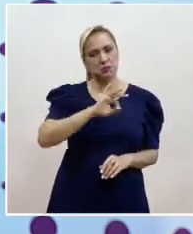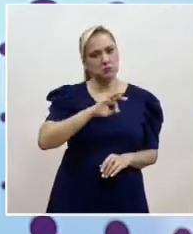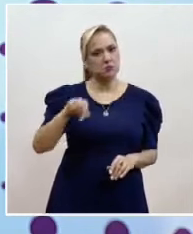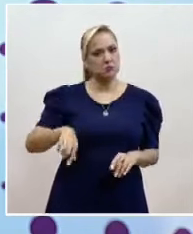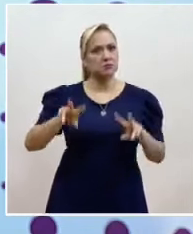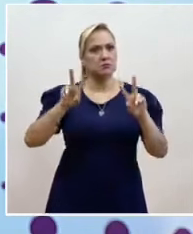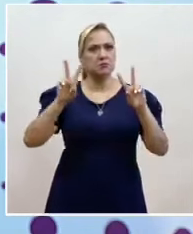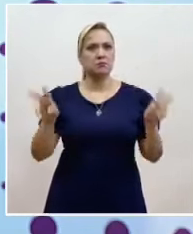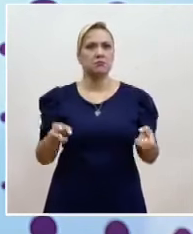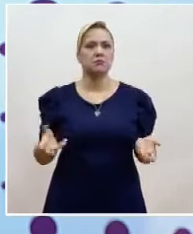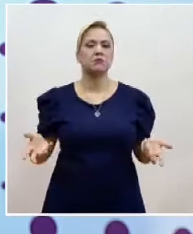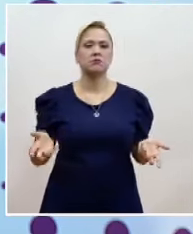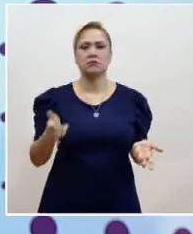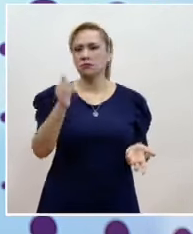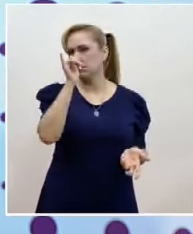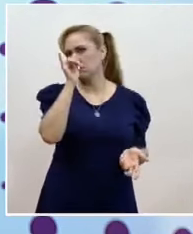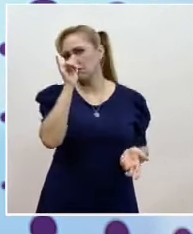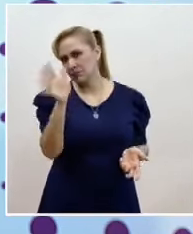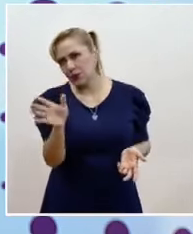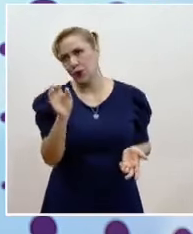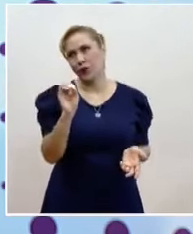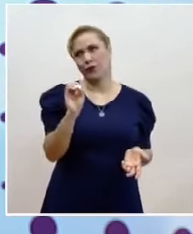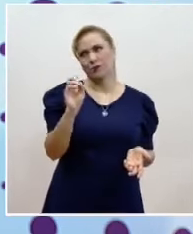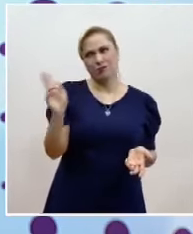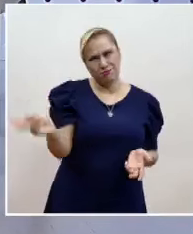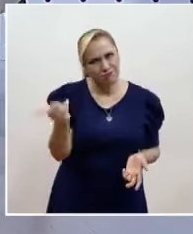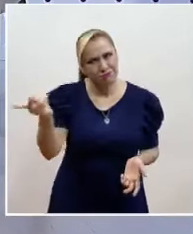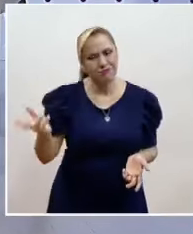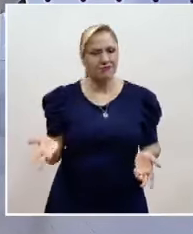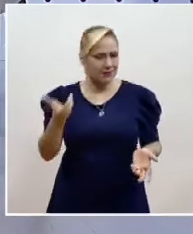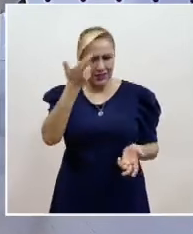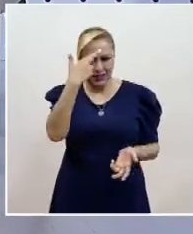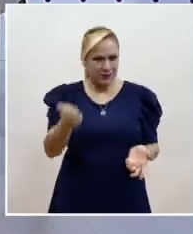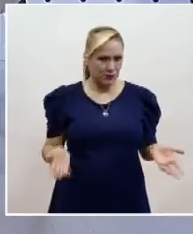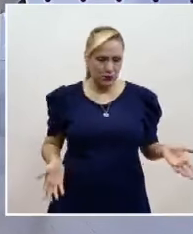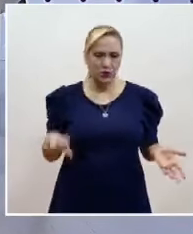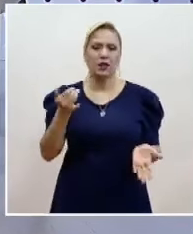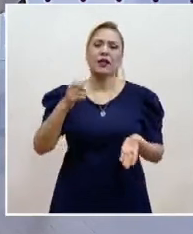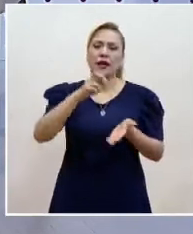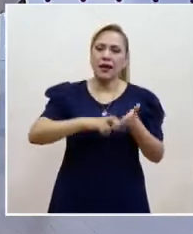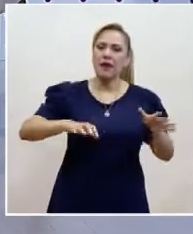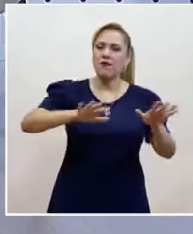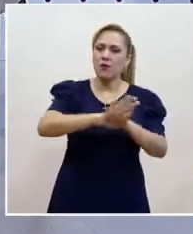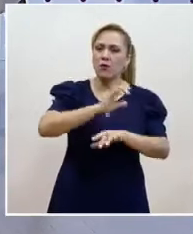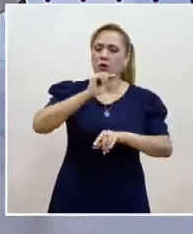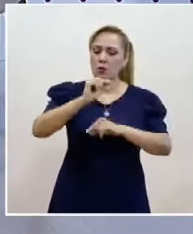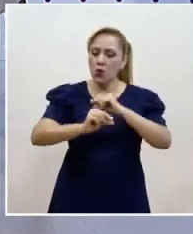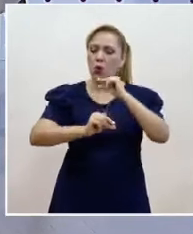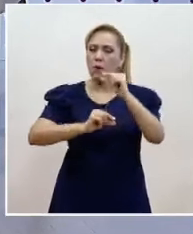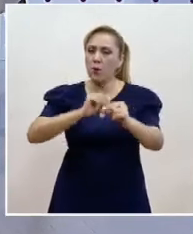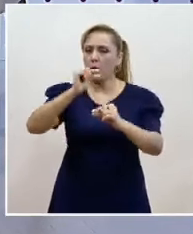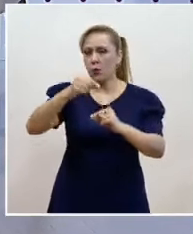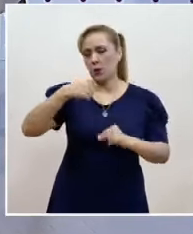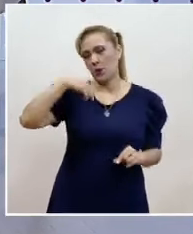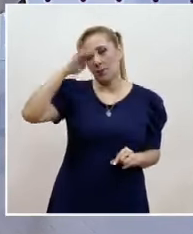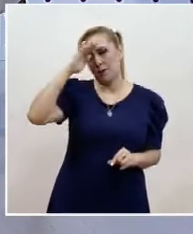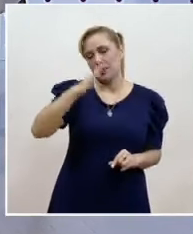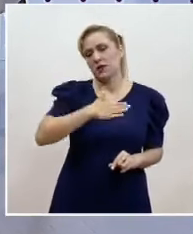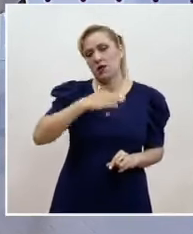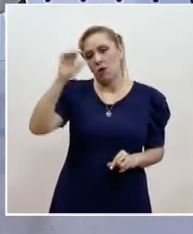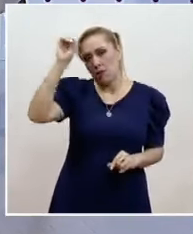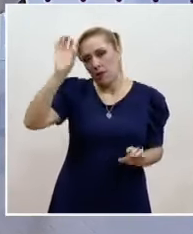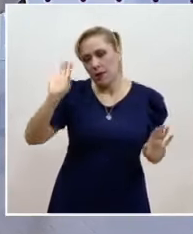tema de impugnar todo, cuestionar todo y a lo mejor hacer reformas paulatinas en términos generales desde mi perspectiva. Creo que